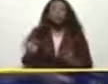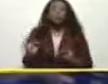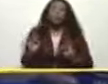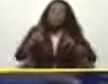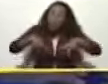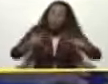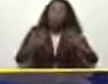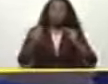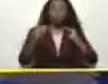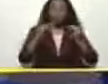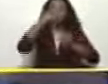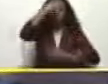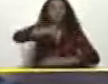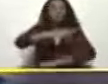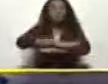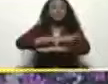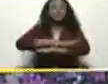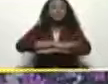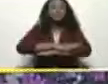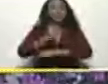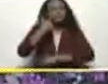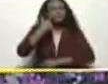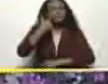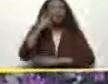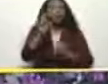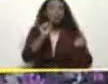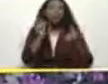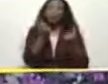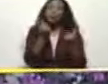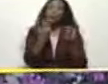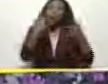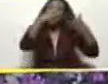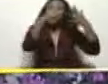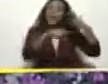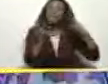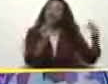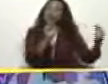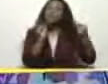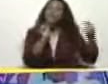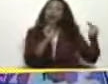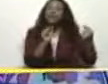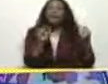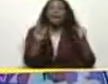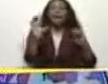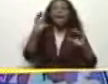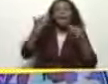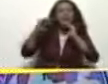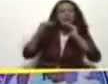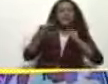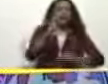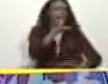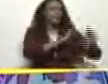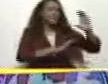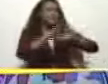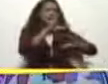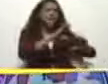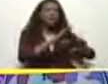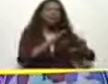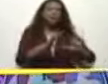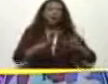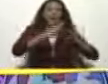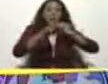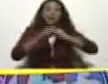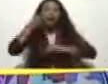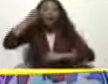nueva ética. Bastante es el debate, Gabriela. Ética y ciencia